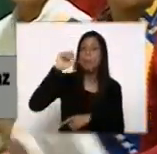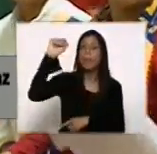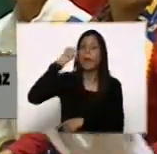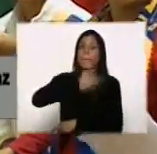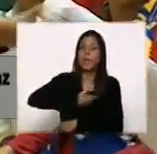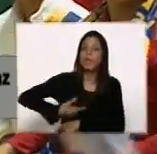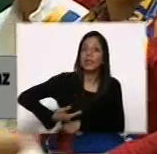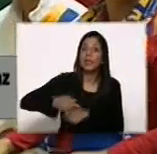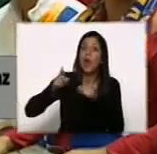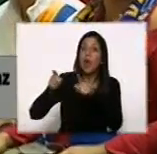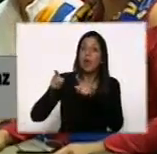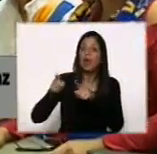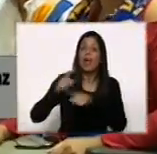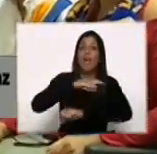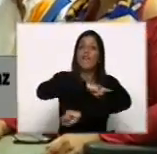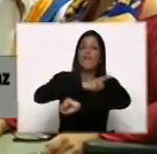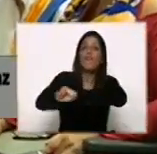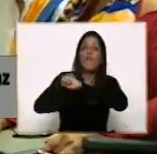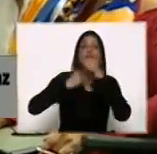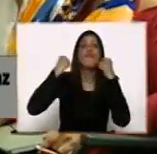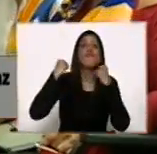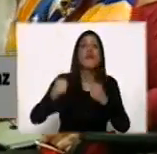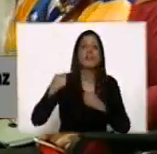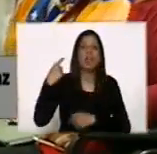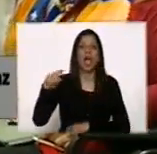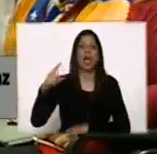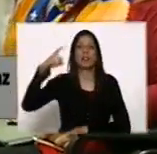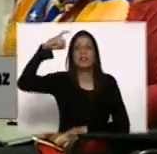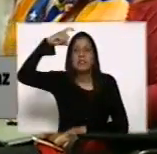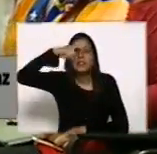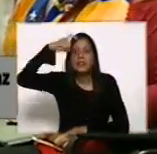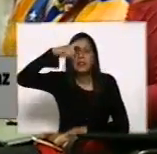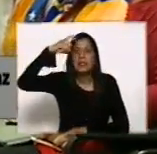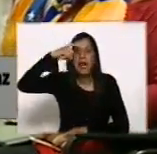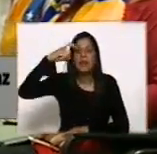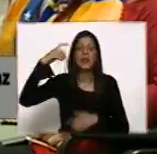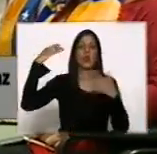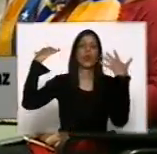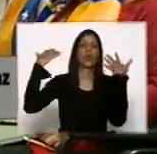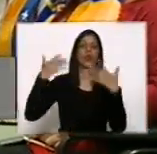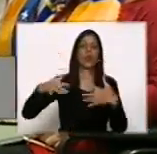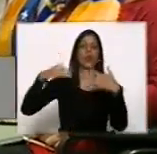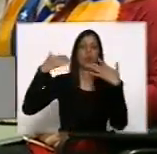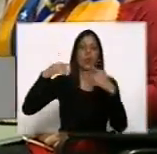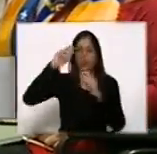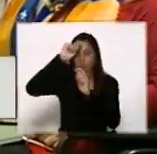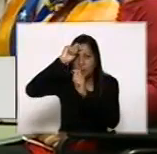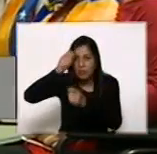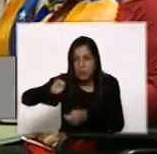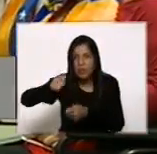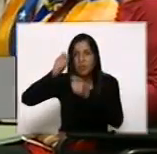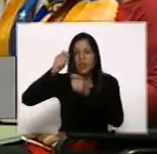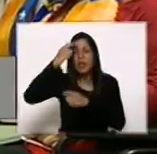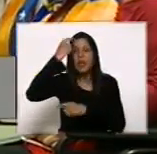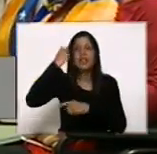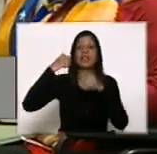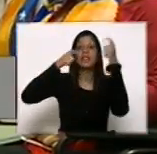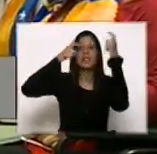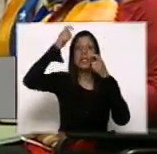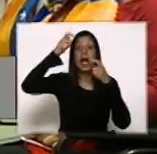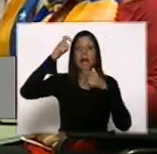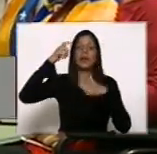que usted tiene la fuerza. ¿Qué sabiduría la del jefe supremo cuando lo eligió a